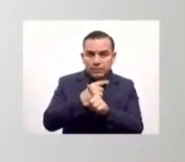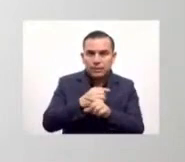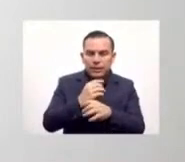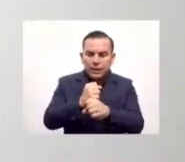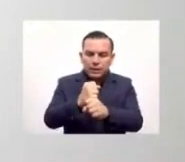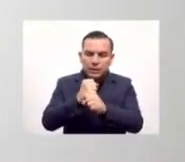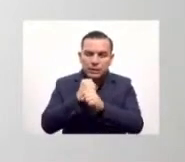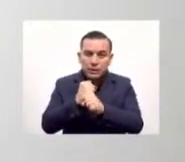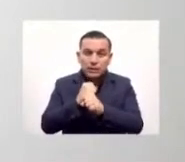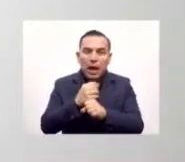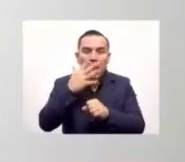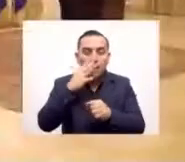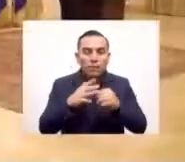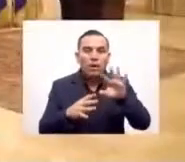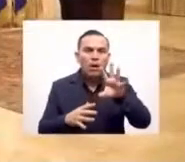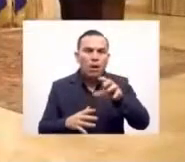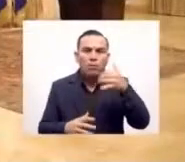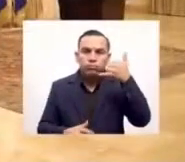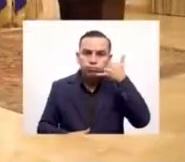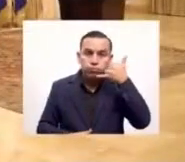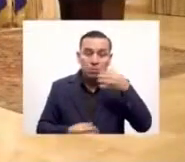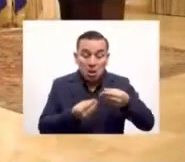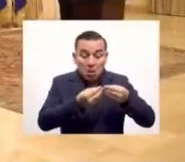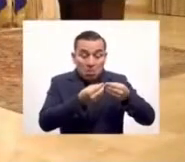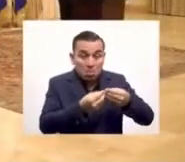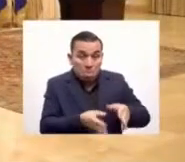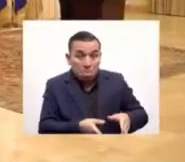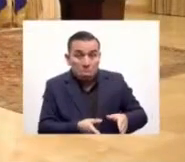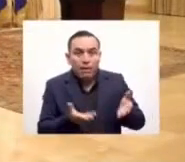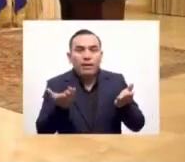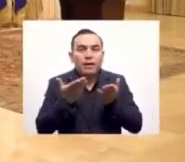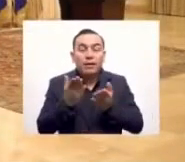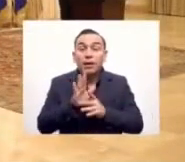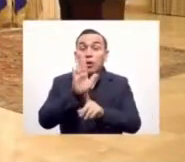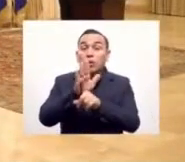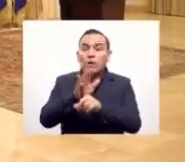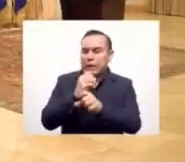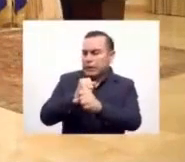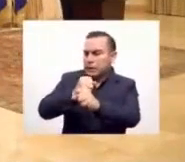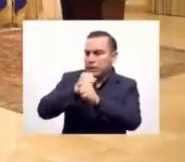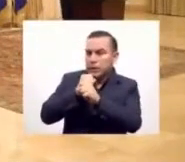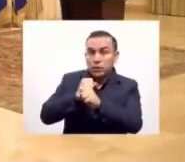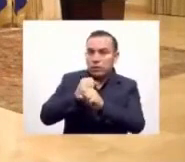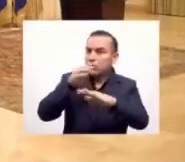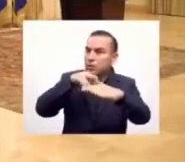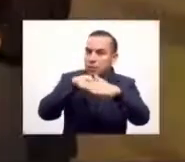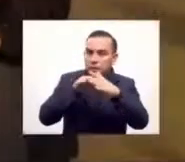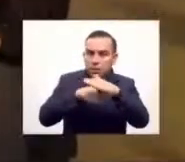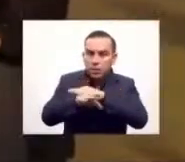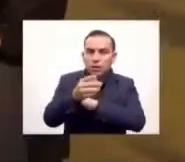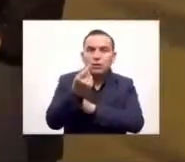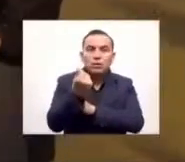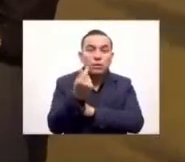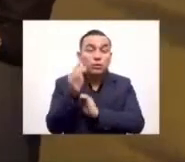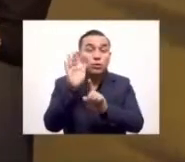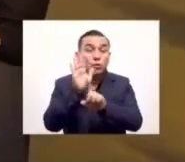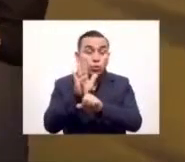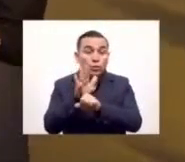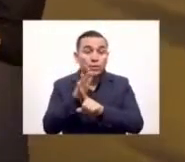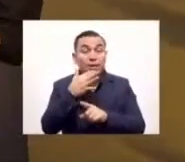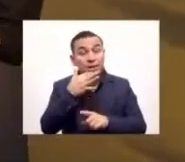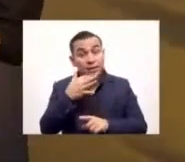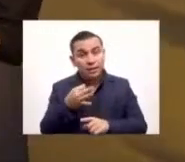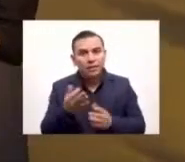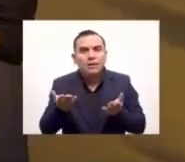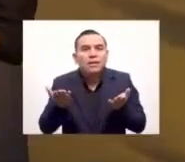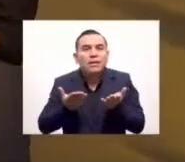sin recursos para mantenerse operativo, ¿no? Marco, ¿tú crees que algún otro país también tome